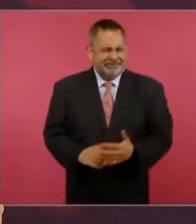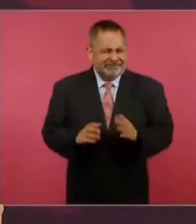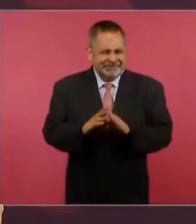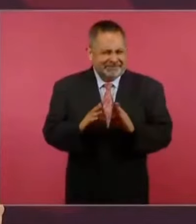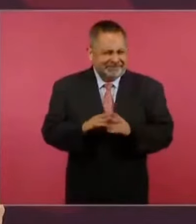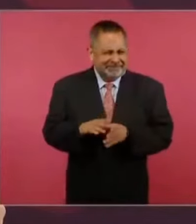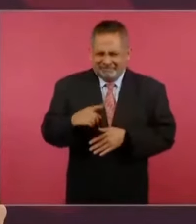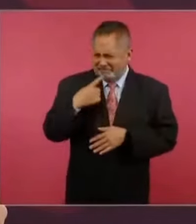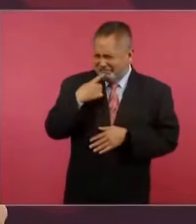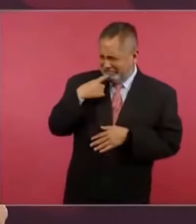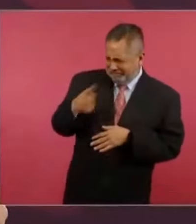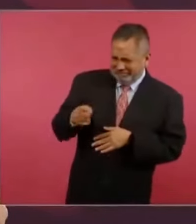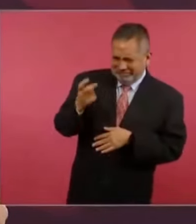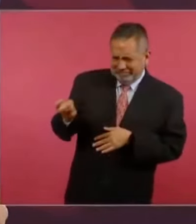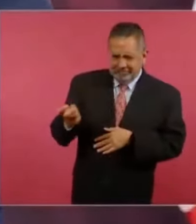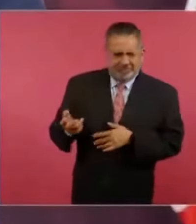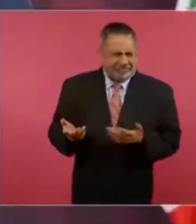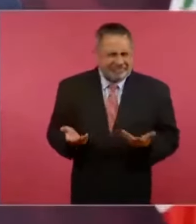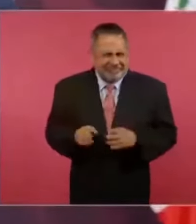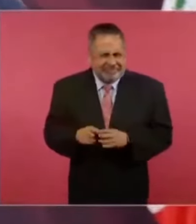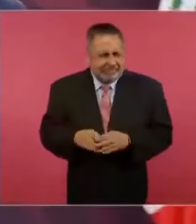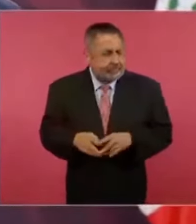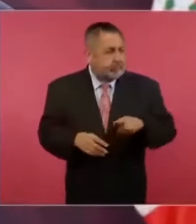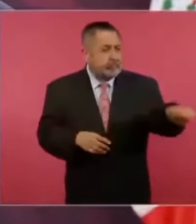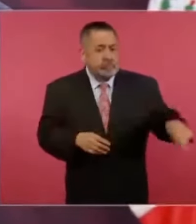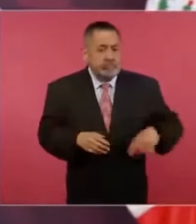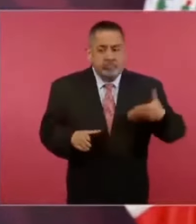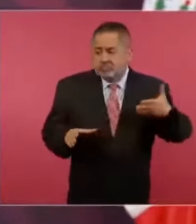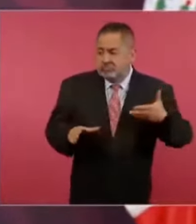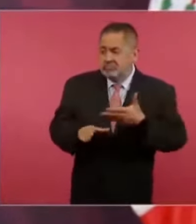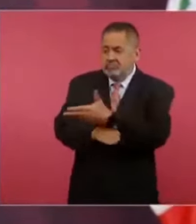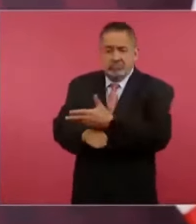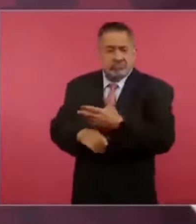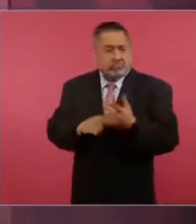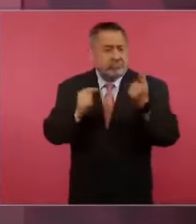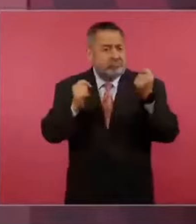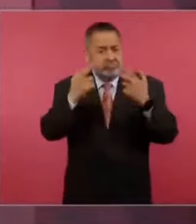por los invasores, por los que violan